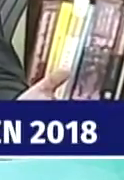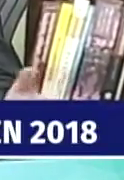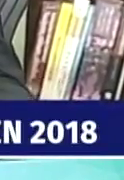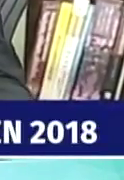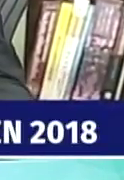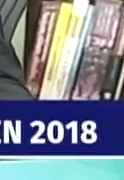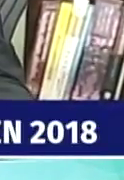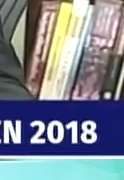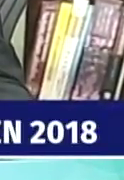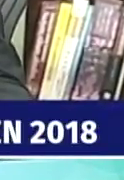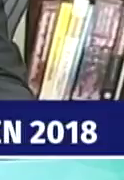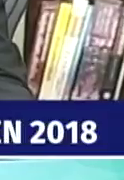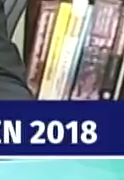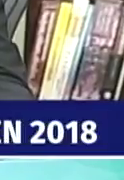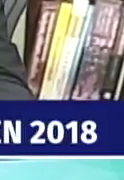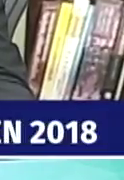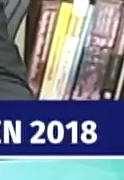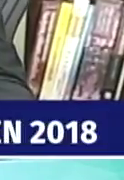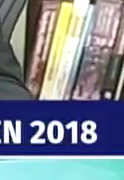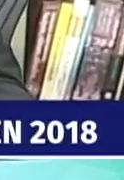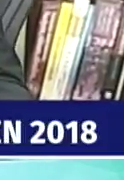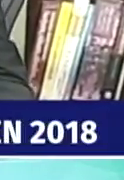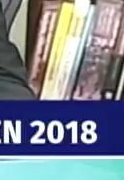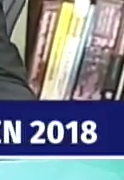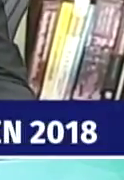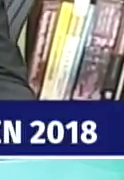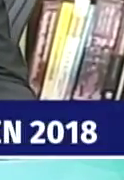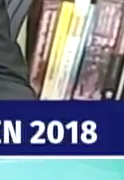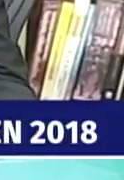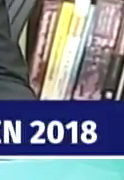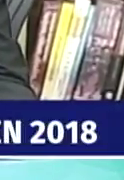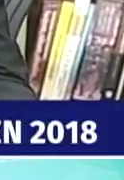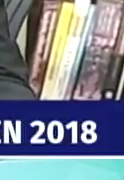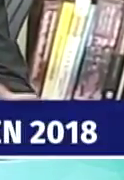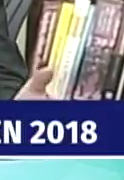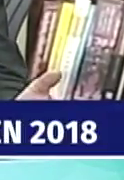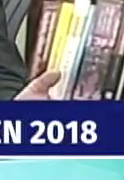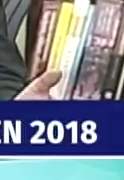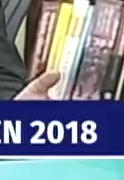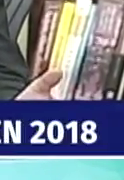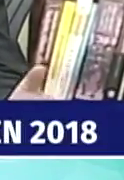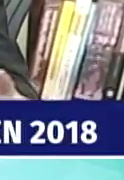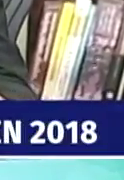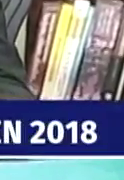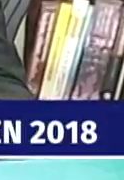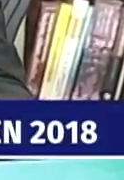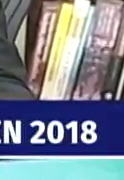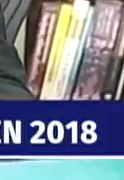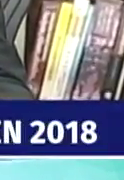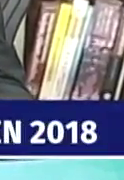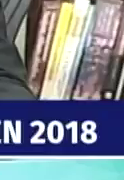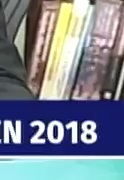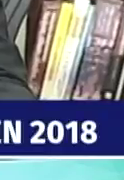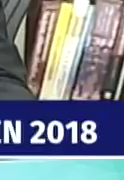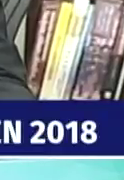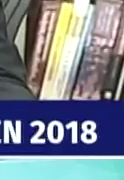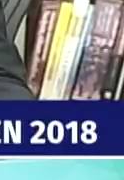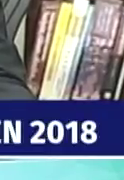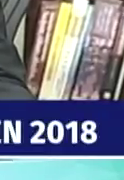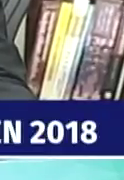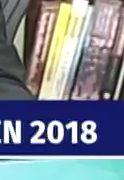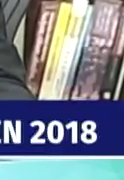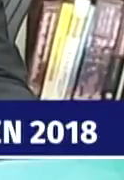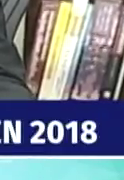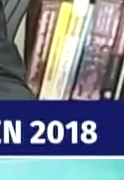una realidad con esta guerra económica que nos han implantado, bueno, le ponemos mucho más empeño.